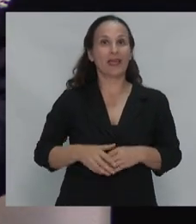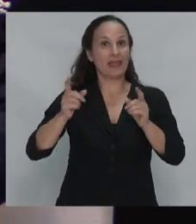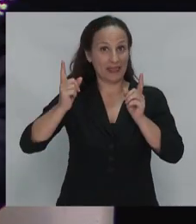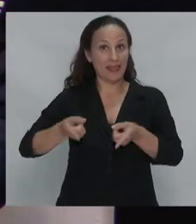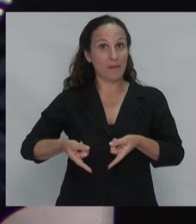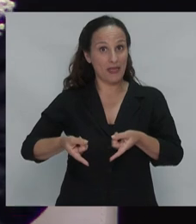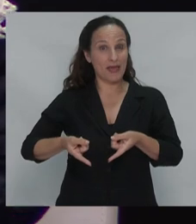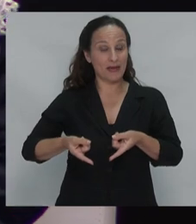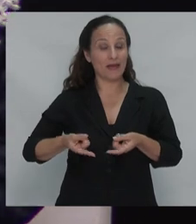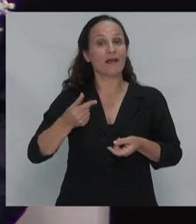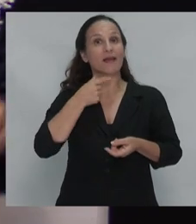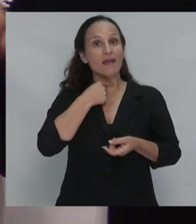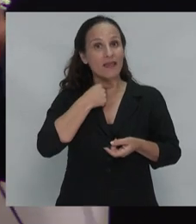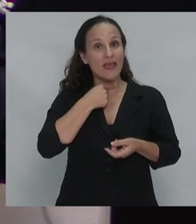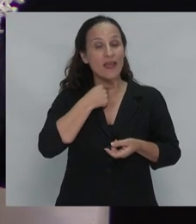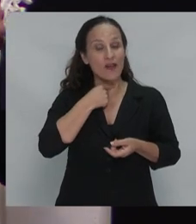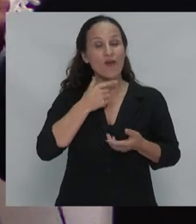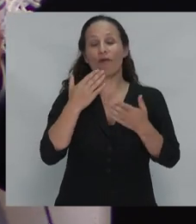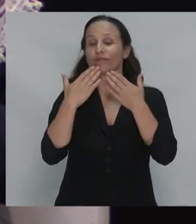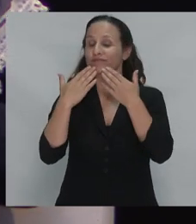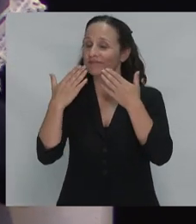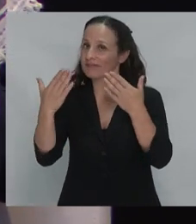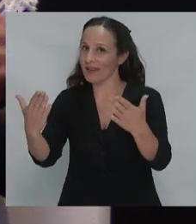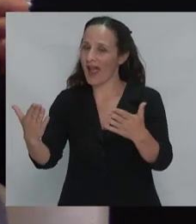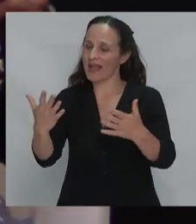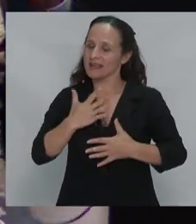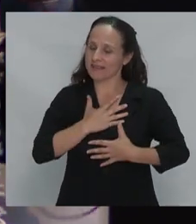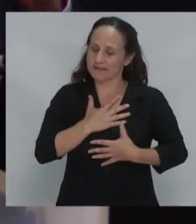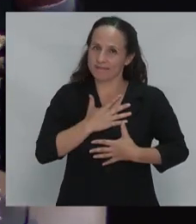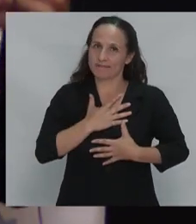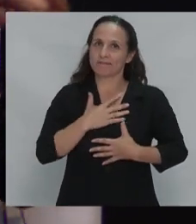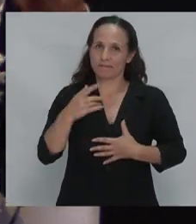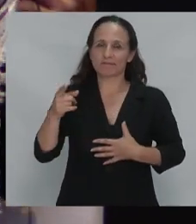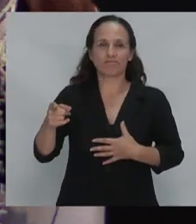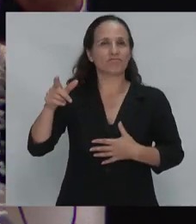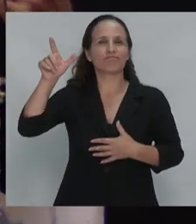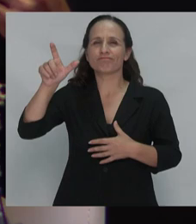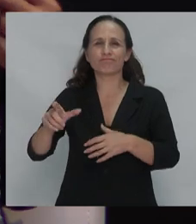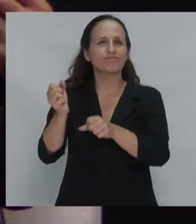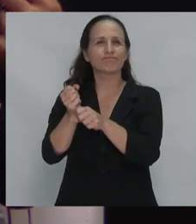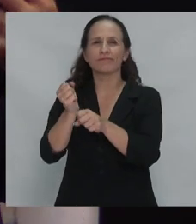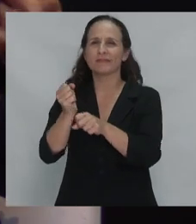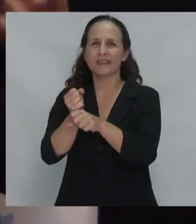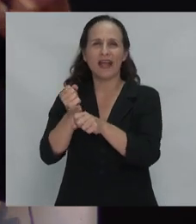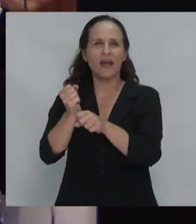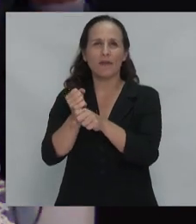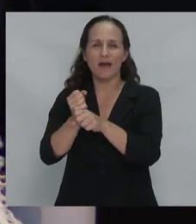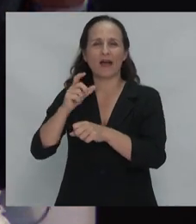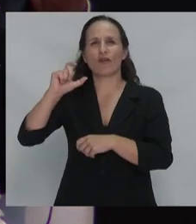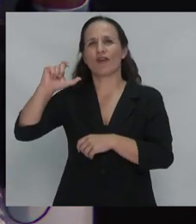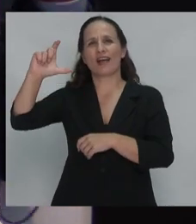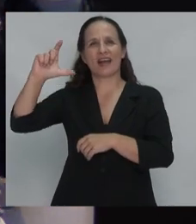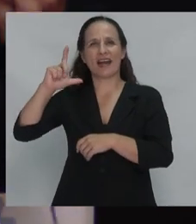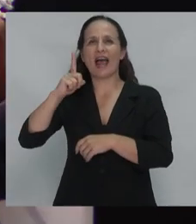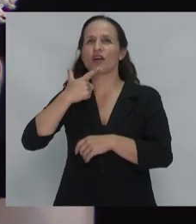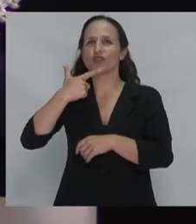lado, quiero agradecer profundamente a la magnífica labor que ha realizado Claxo de la